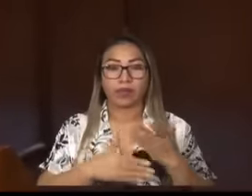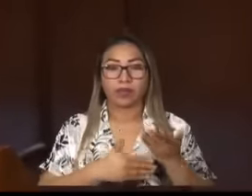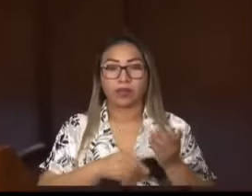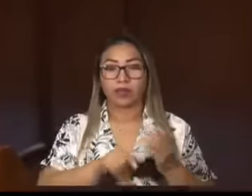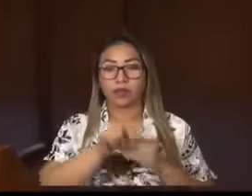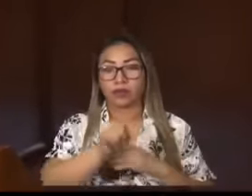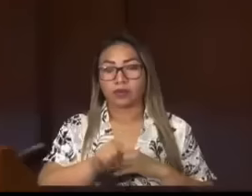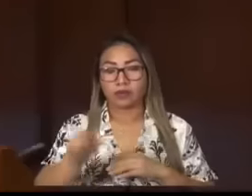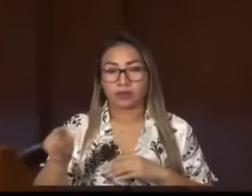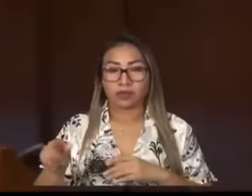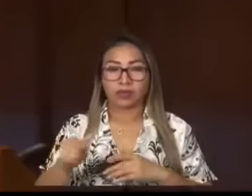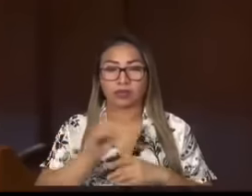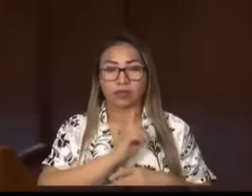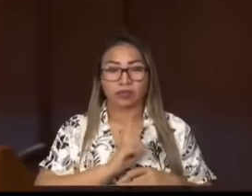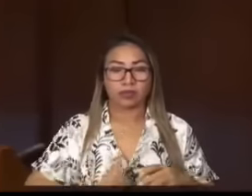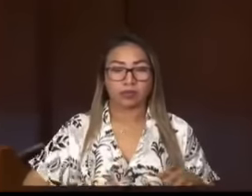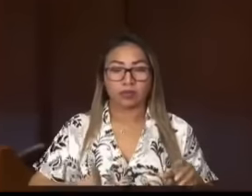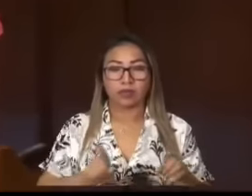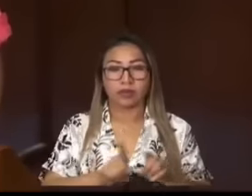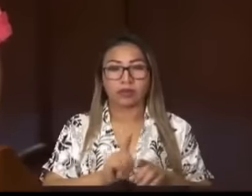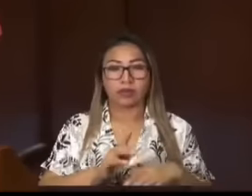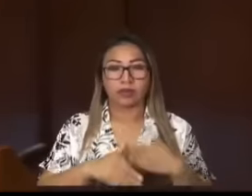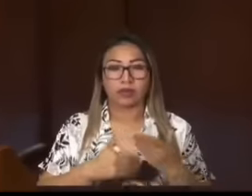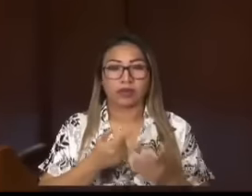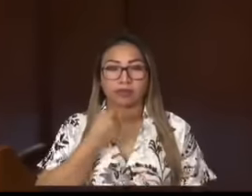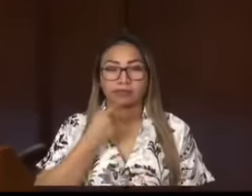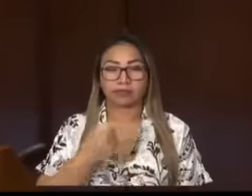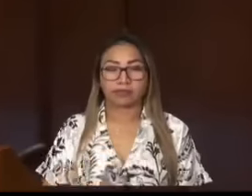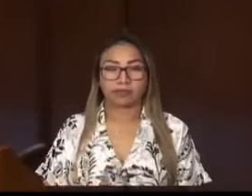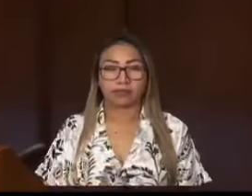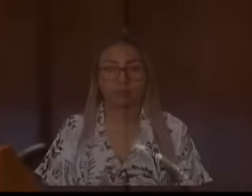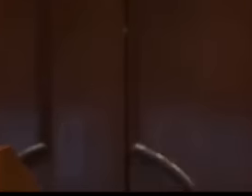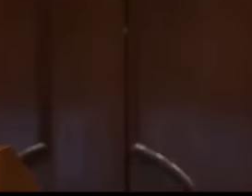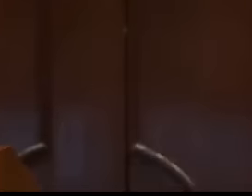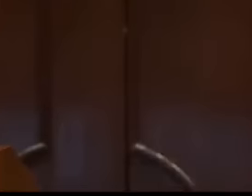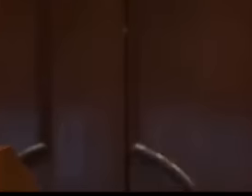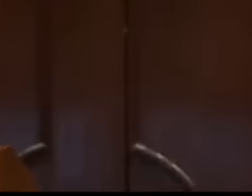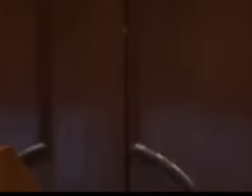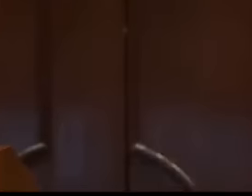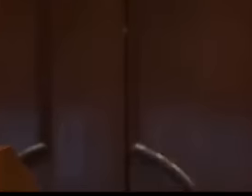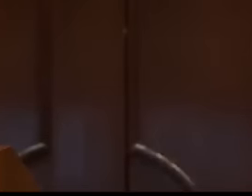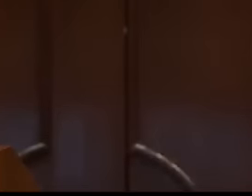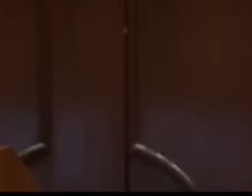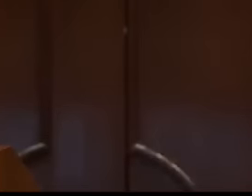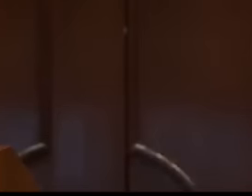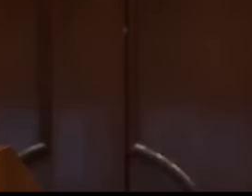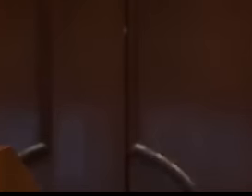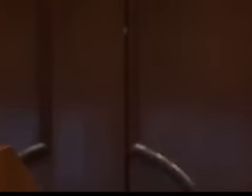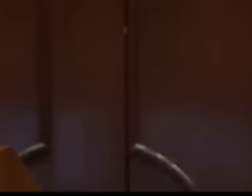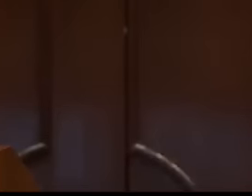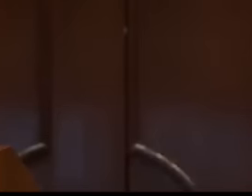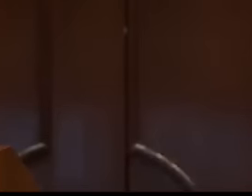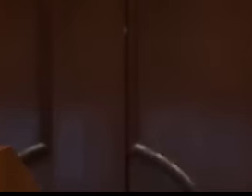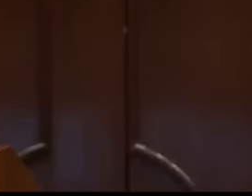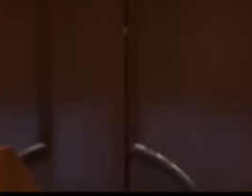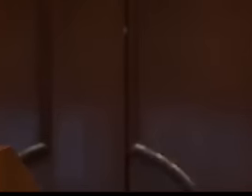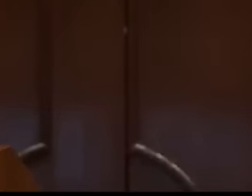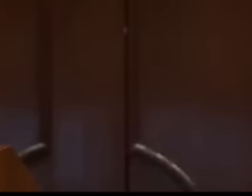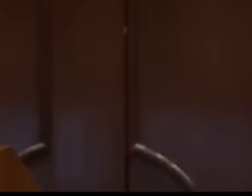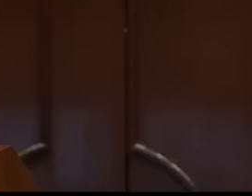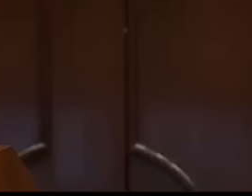país, pueblo y público que me escucha. Le hablamos a nombre de la